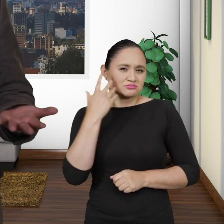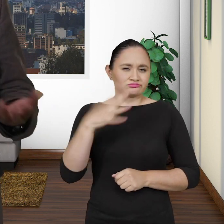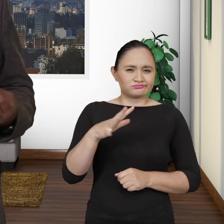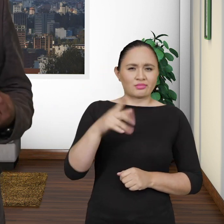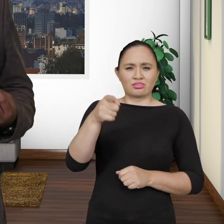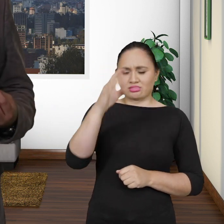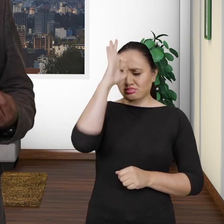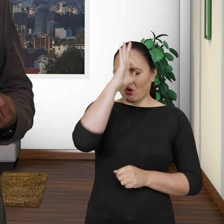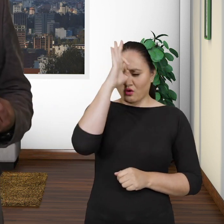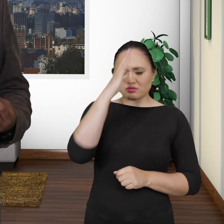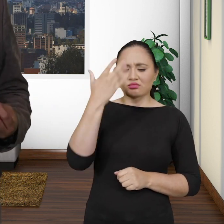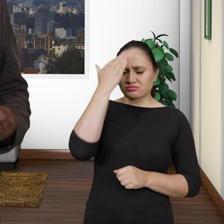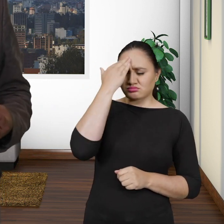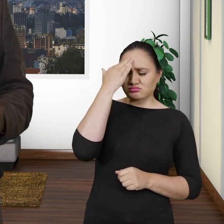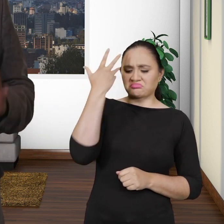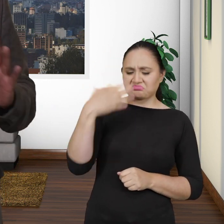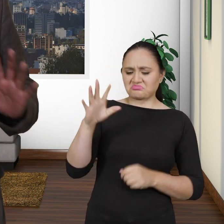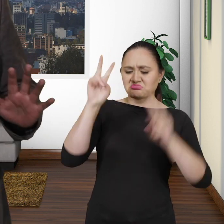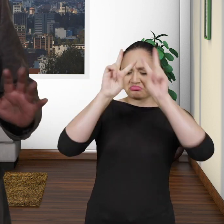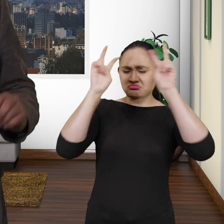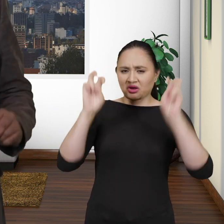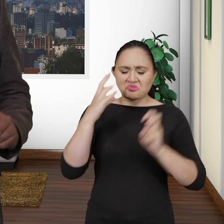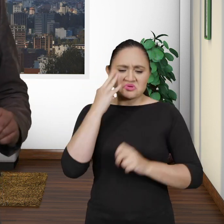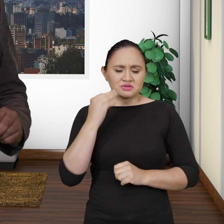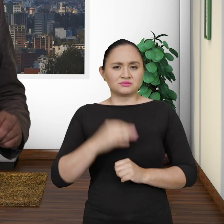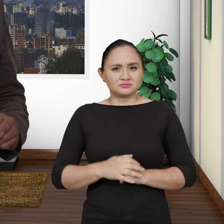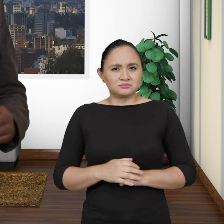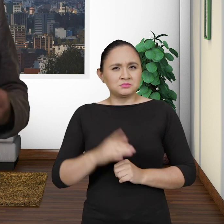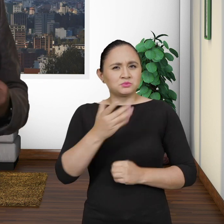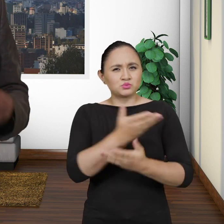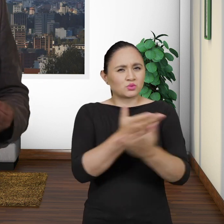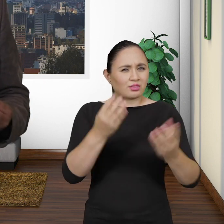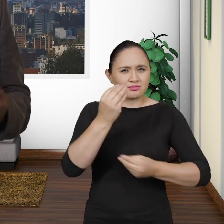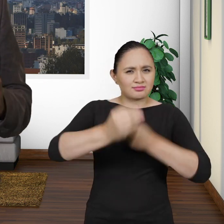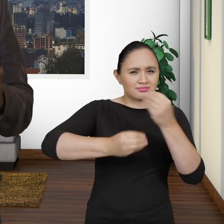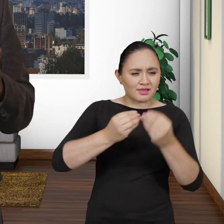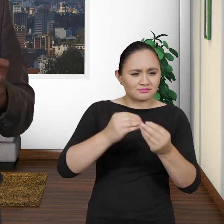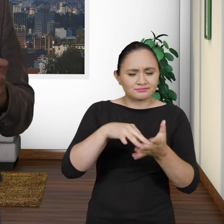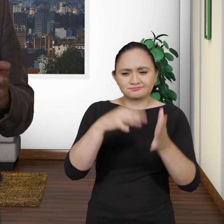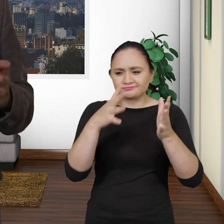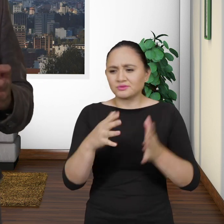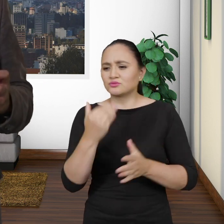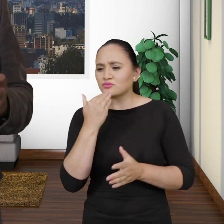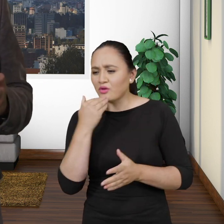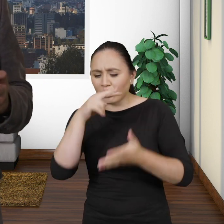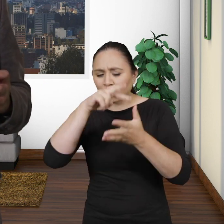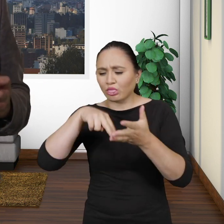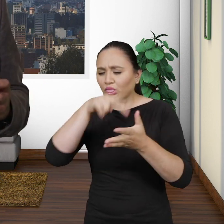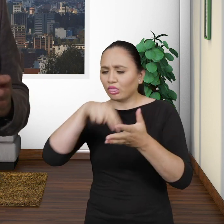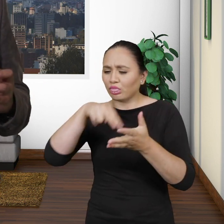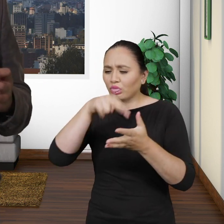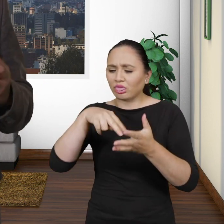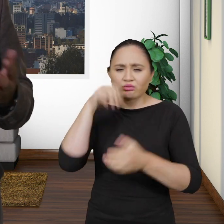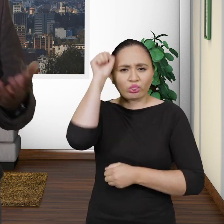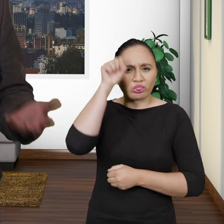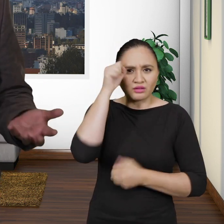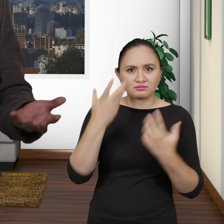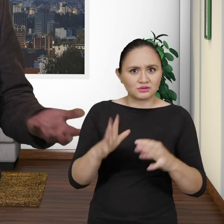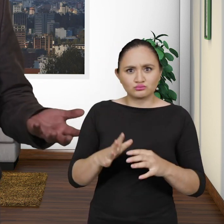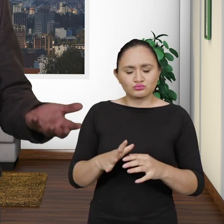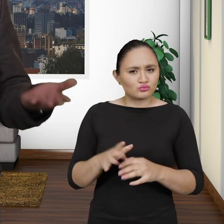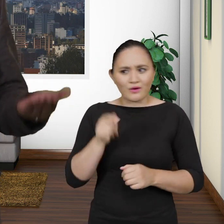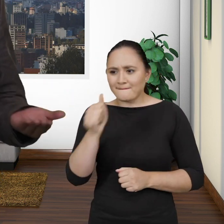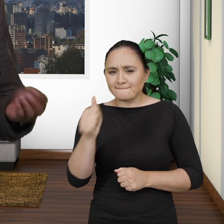de la temática. Por tanto, identifica cómo lograr que el estudiante pueda pasar del contenido al desarrollo de